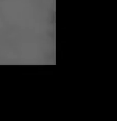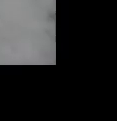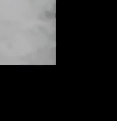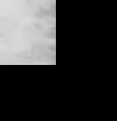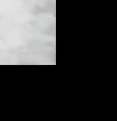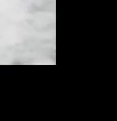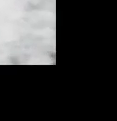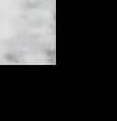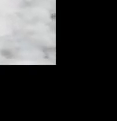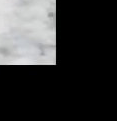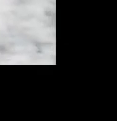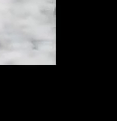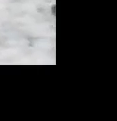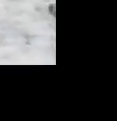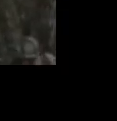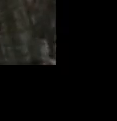ha